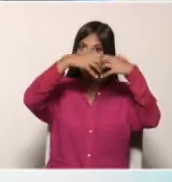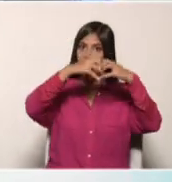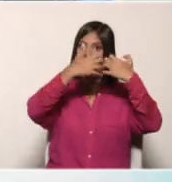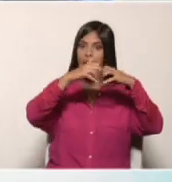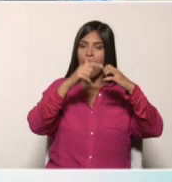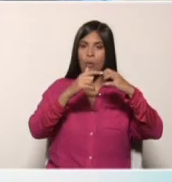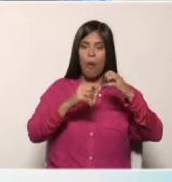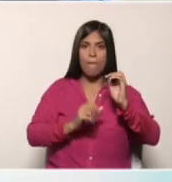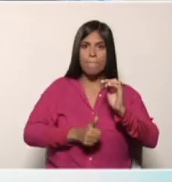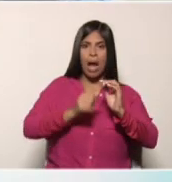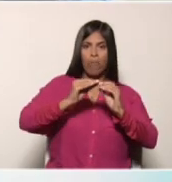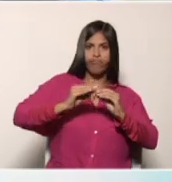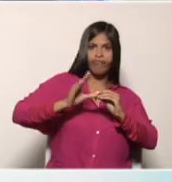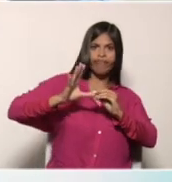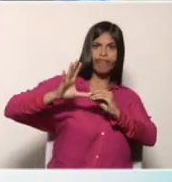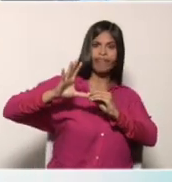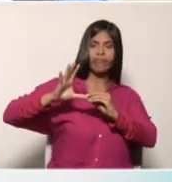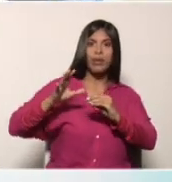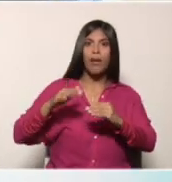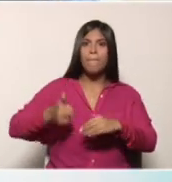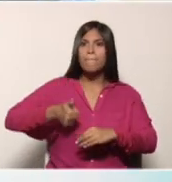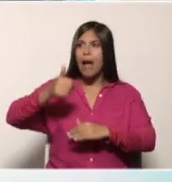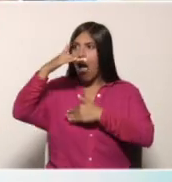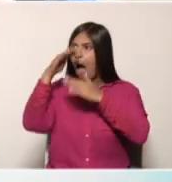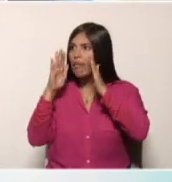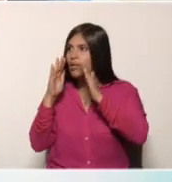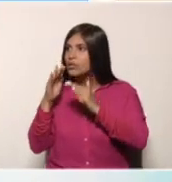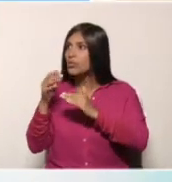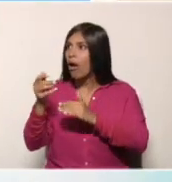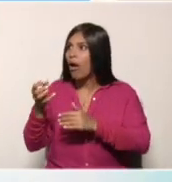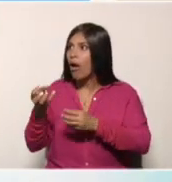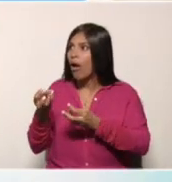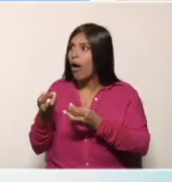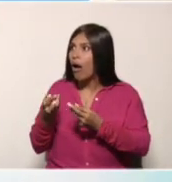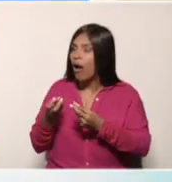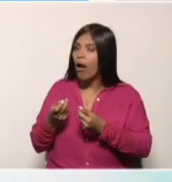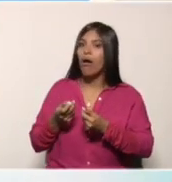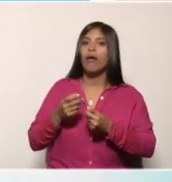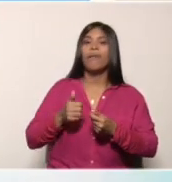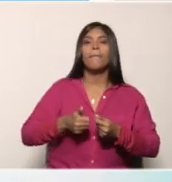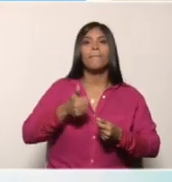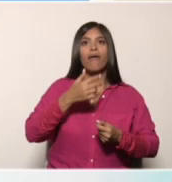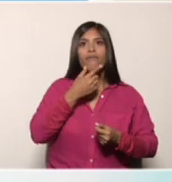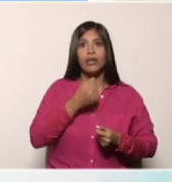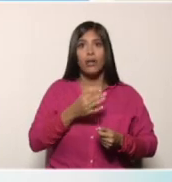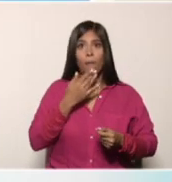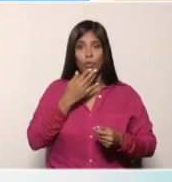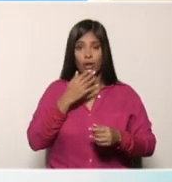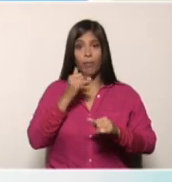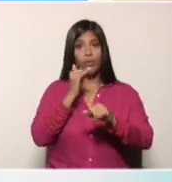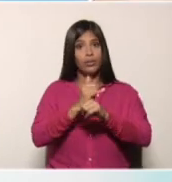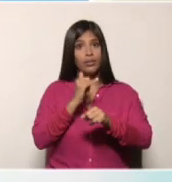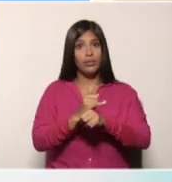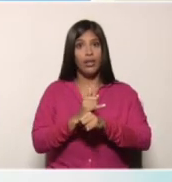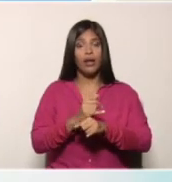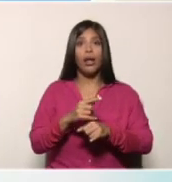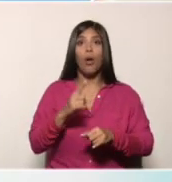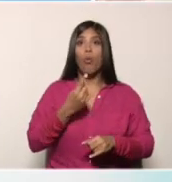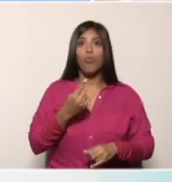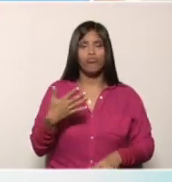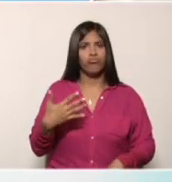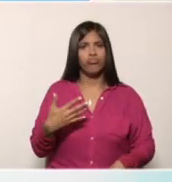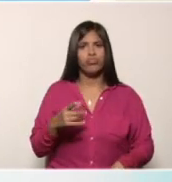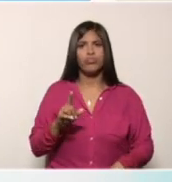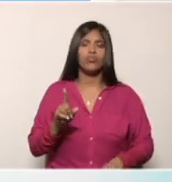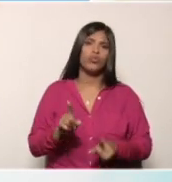se agudiza. Inmediatamente prestamos más atención. Es que actualmente en internet y en las redes sociales, una nueva técnica está